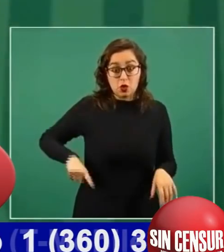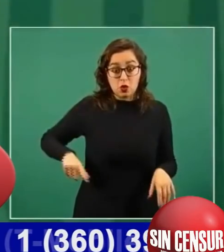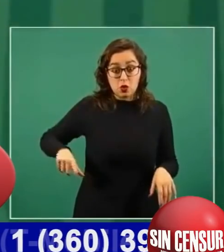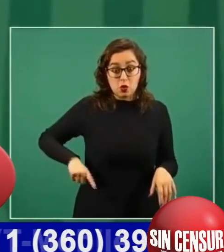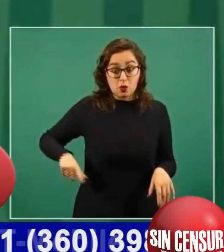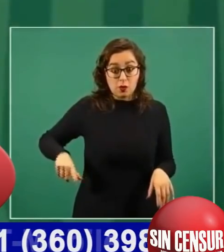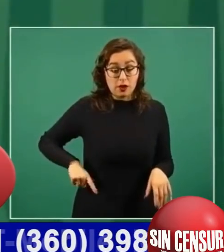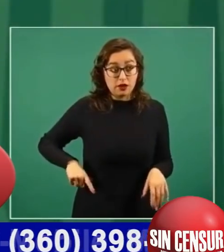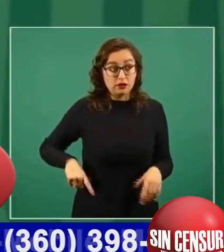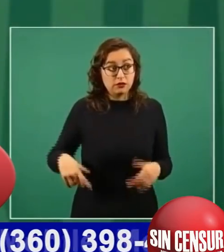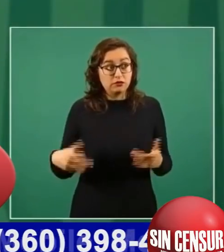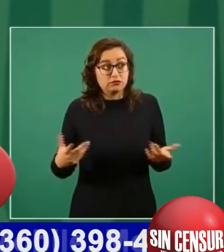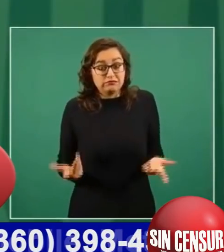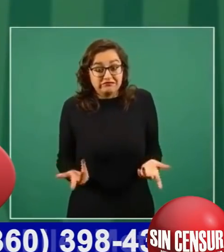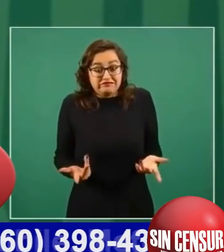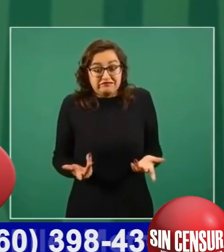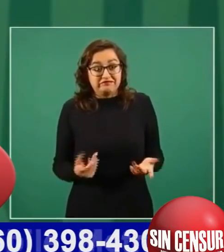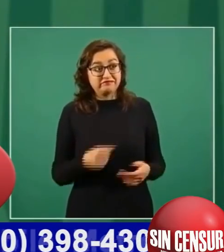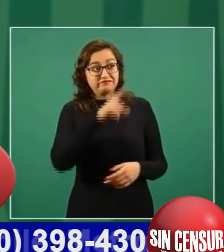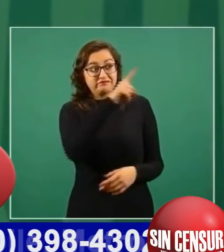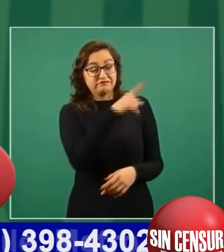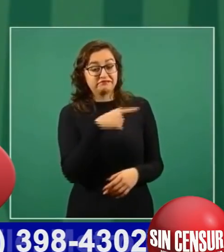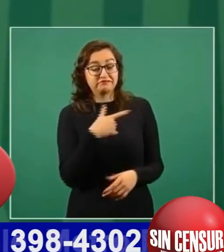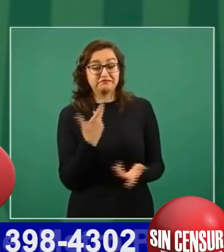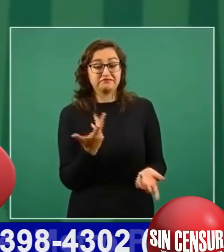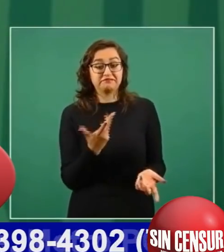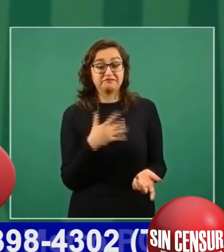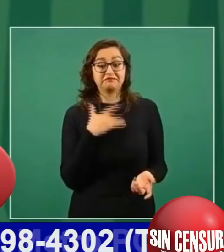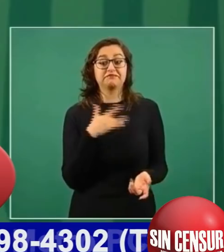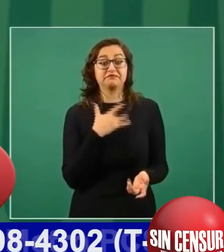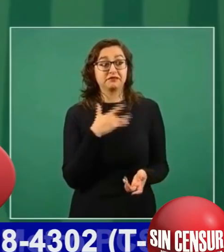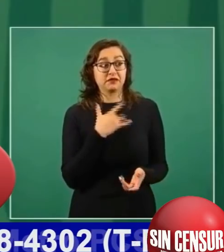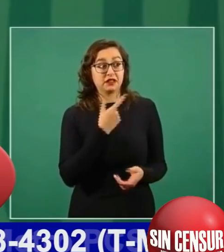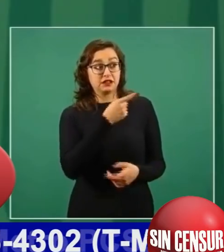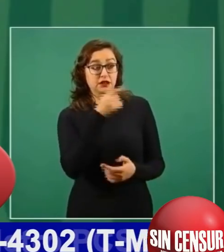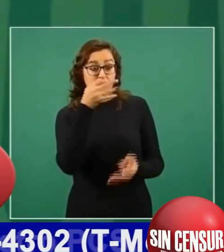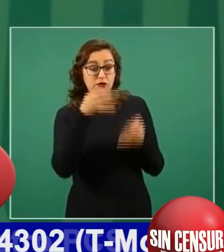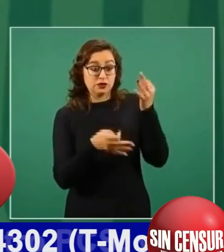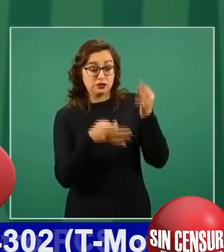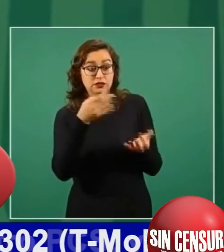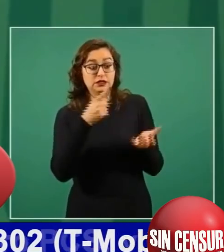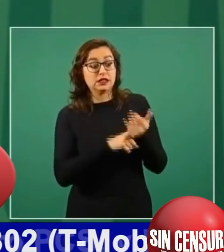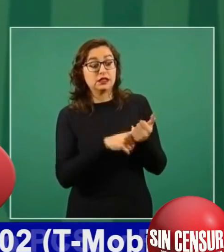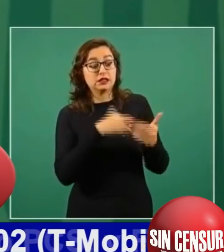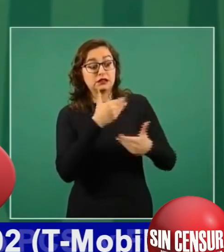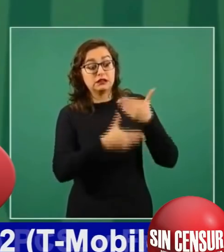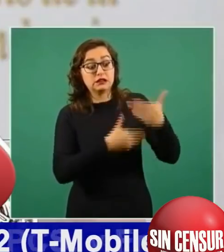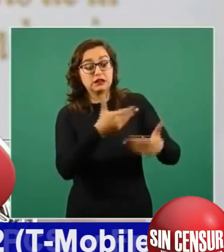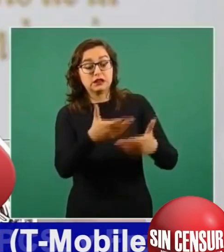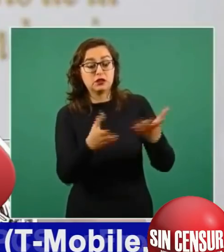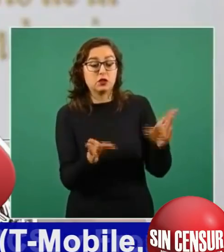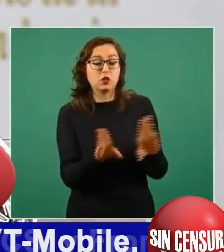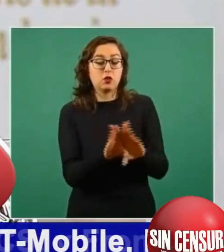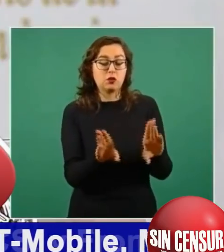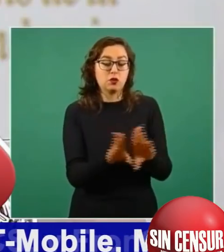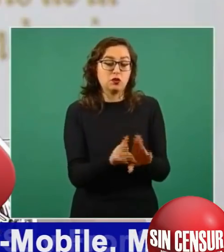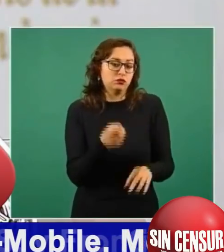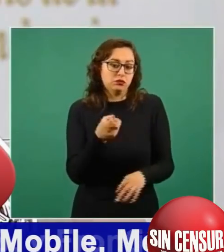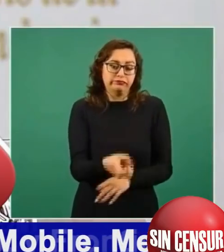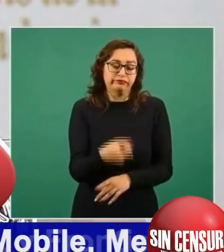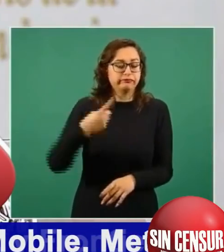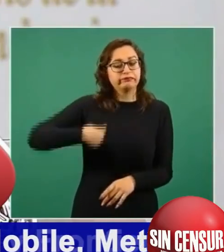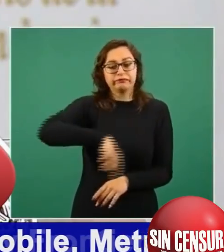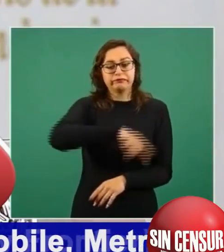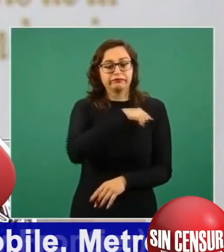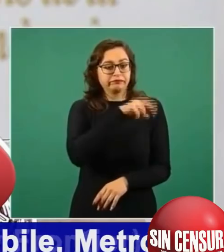su sistema de impartición de justicia, y tenemos que ser